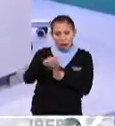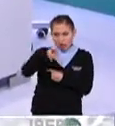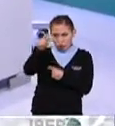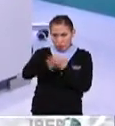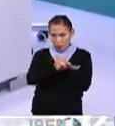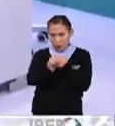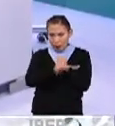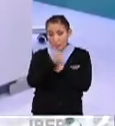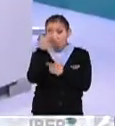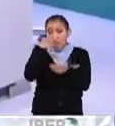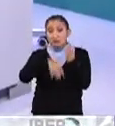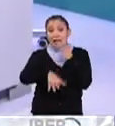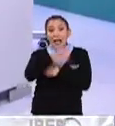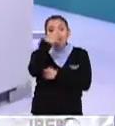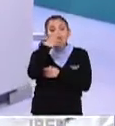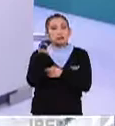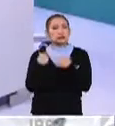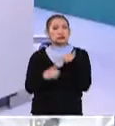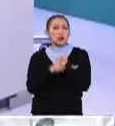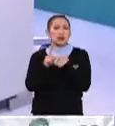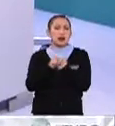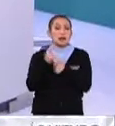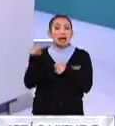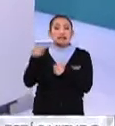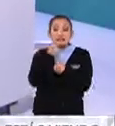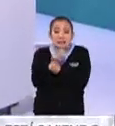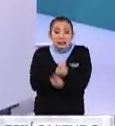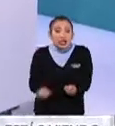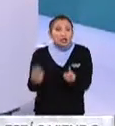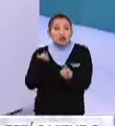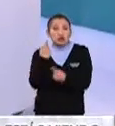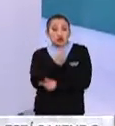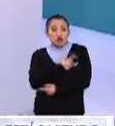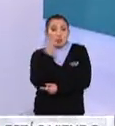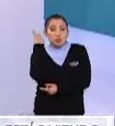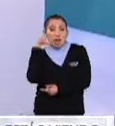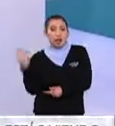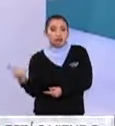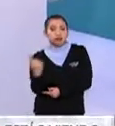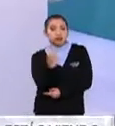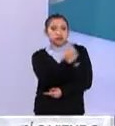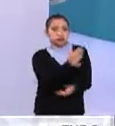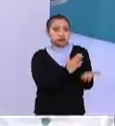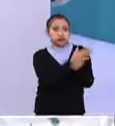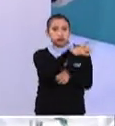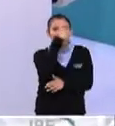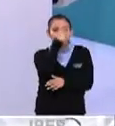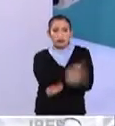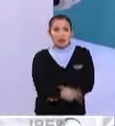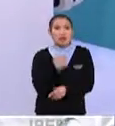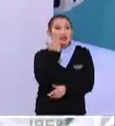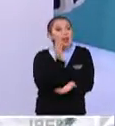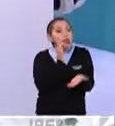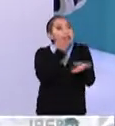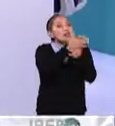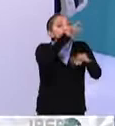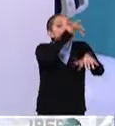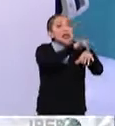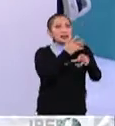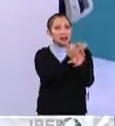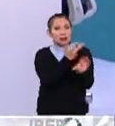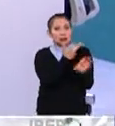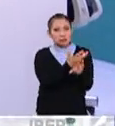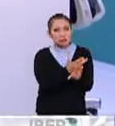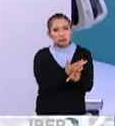otro problema que desde 2014 es una crisis, que son los menores no acompañados que transitan también por nuestra nación tratando de entrar a Estados Unidos.